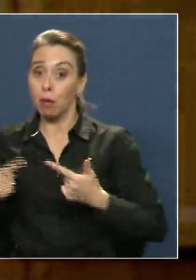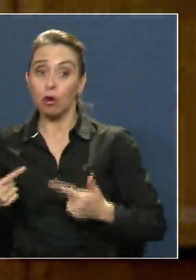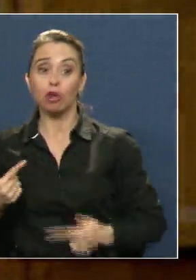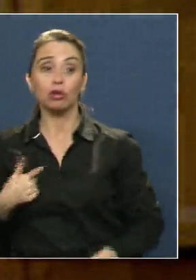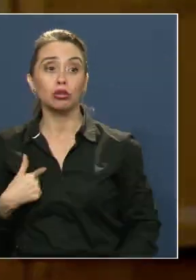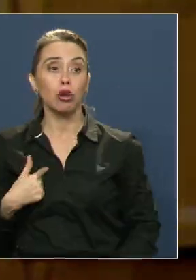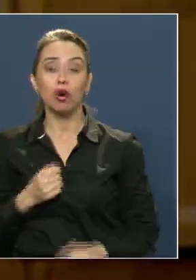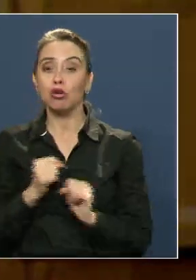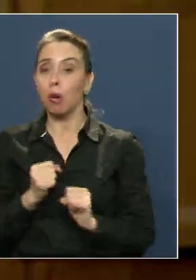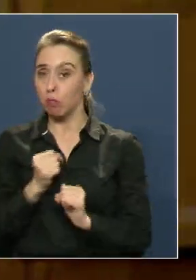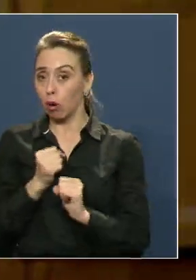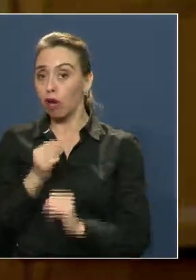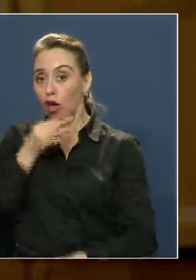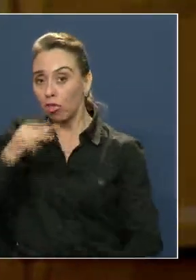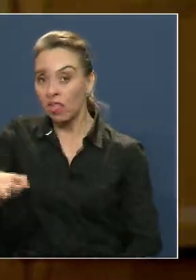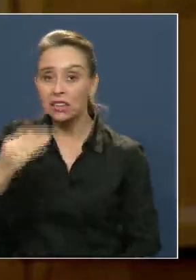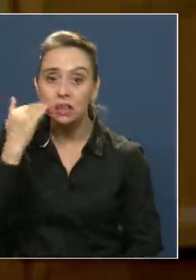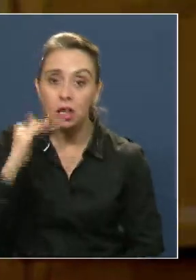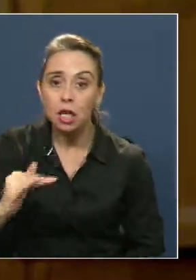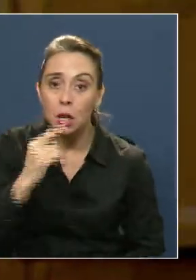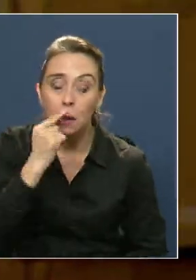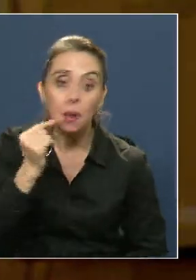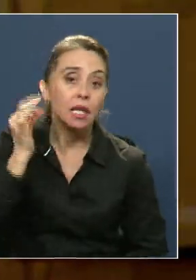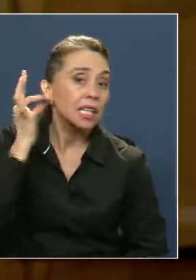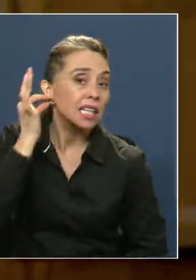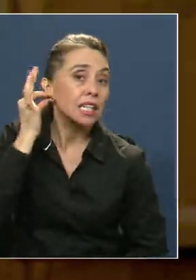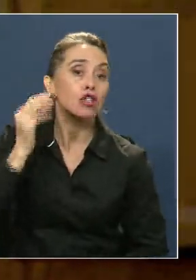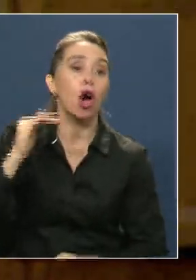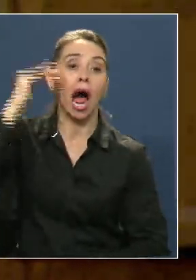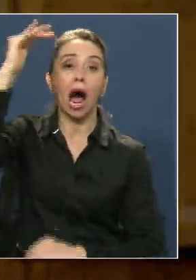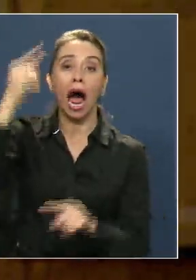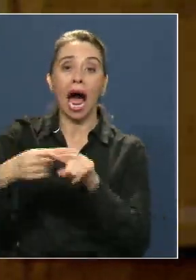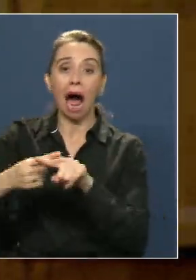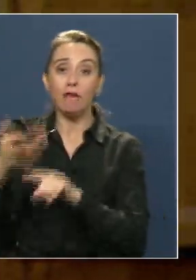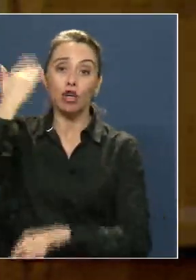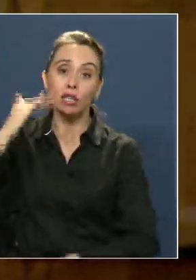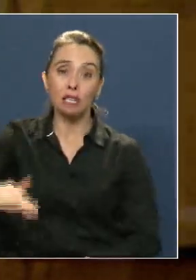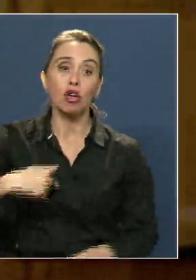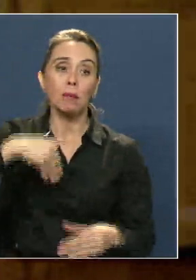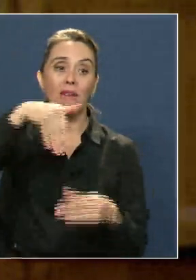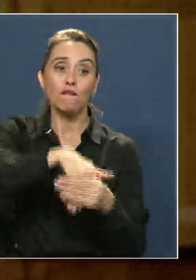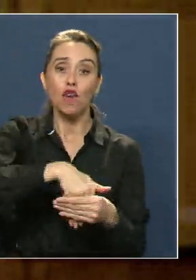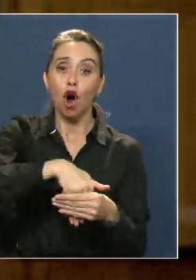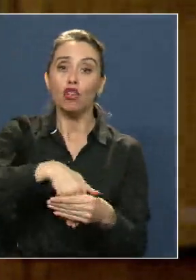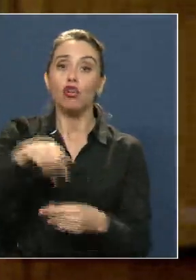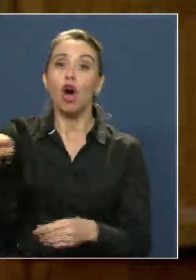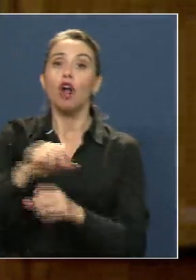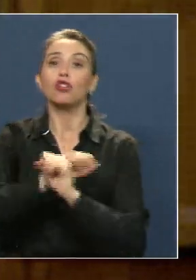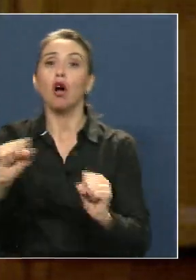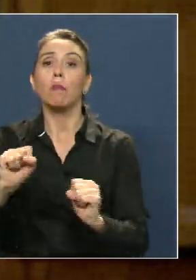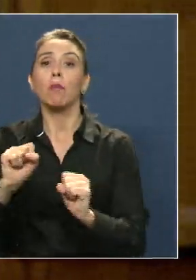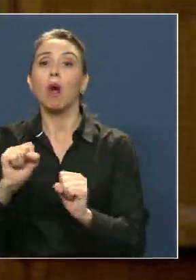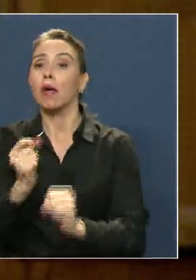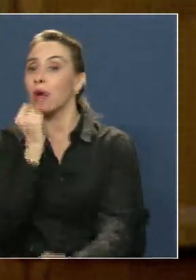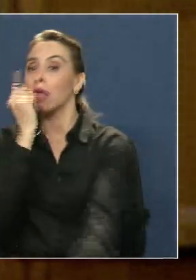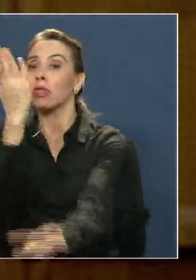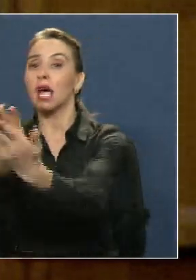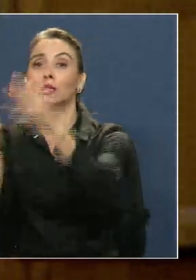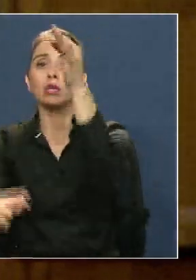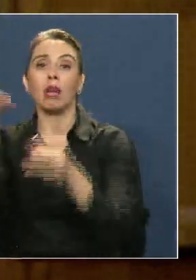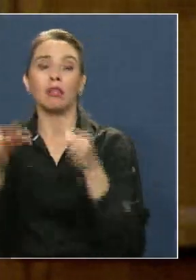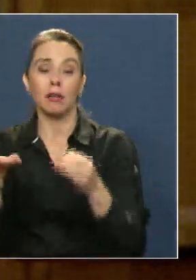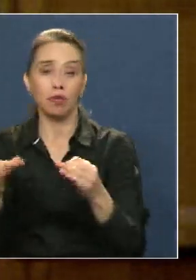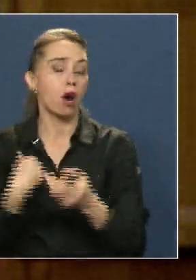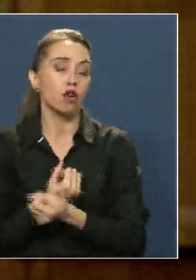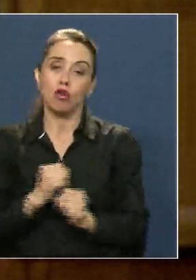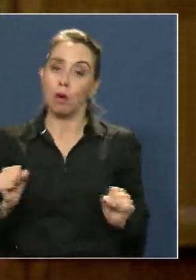tengo la cara para decirle a un niño o un adulto abusado cuando era niño que por mi voto su caso no puede ser llevado a tribunales.